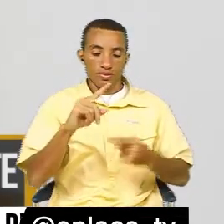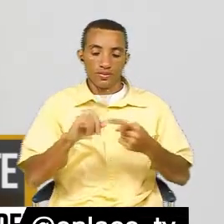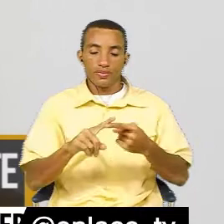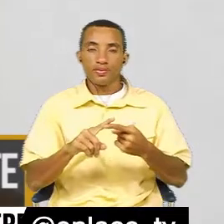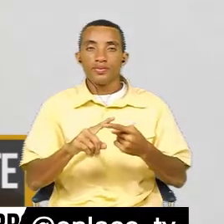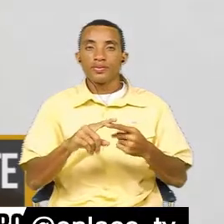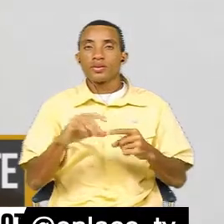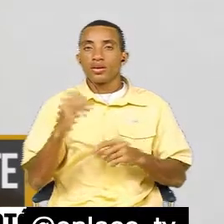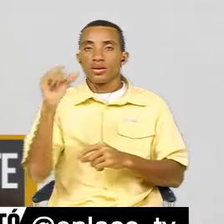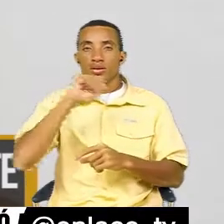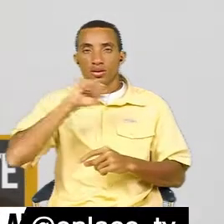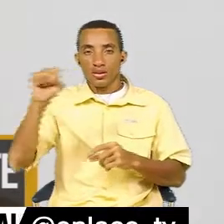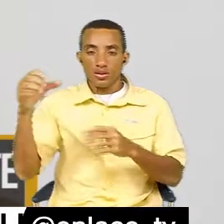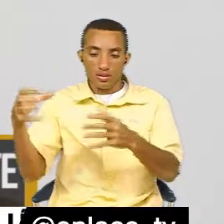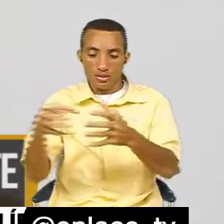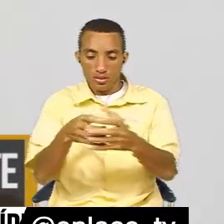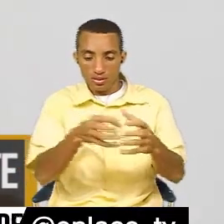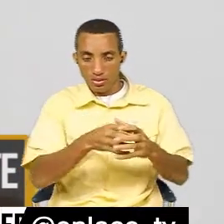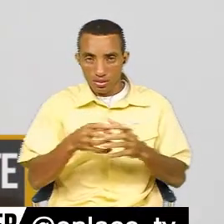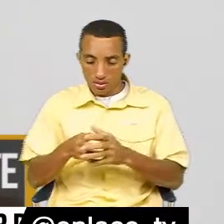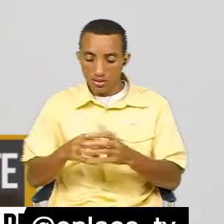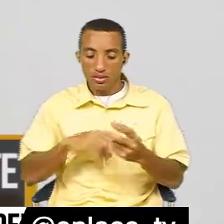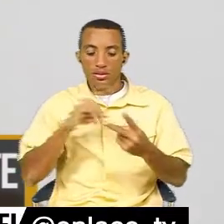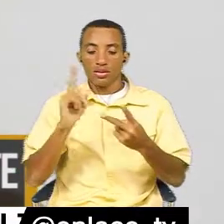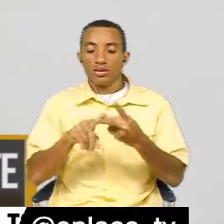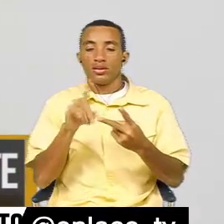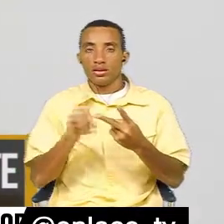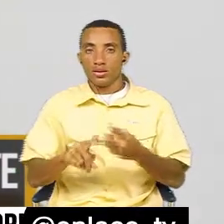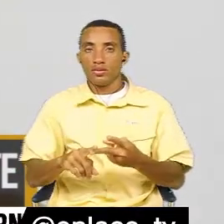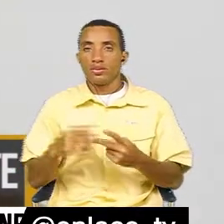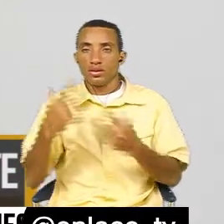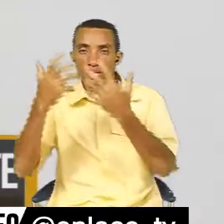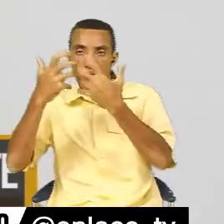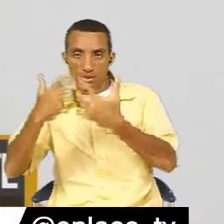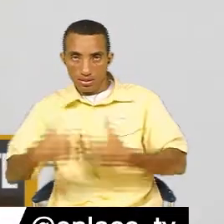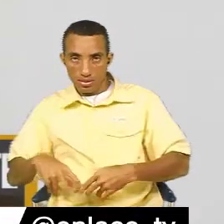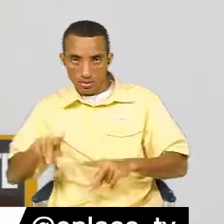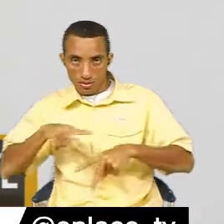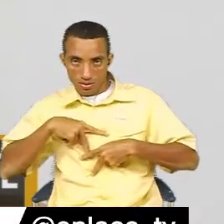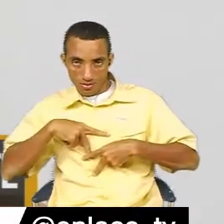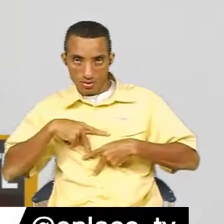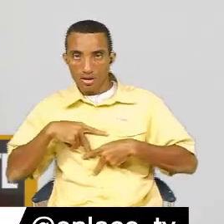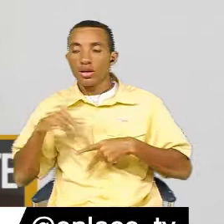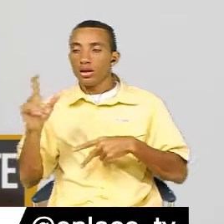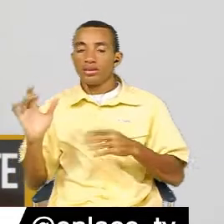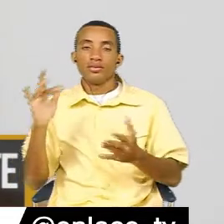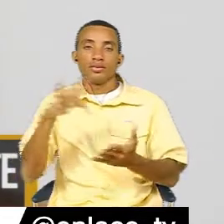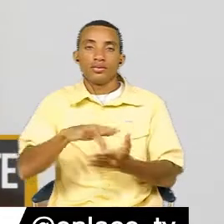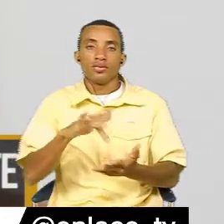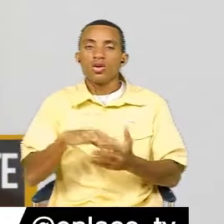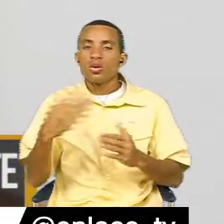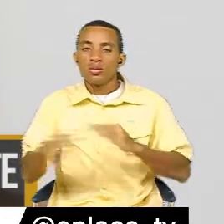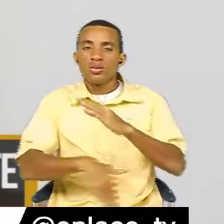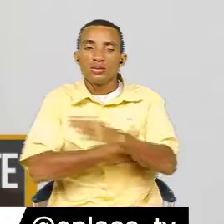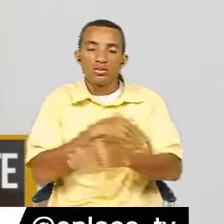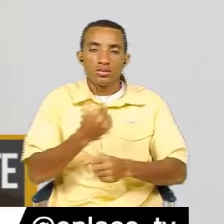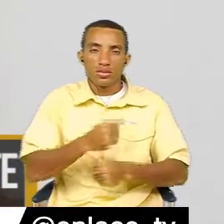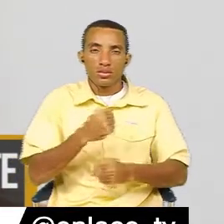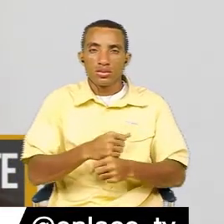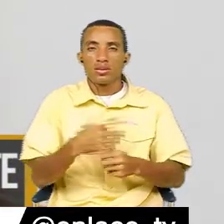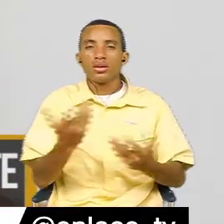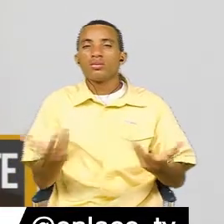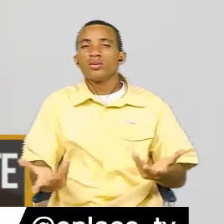organizaciones sindicales y vamos a estar con los empresarios. Queremos saber ellos cómo ven al Ministerio del Trabajo y cómo ven toda esta